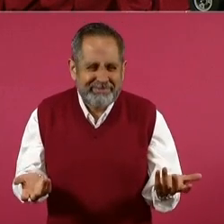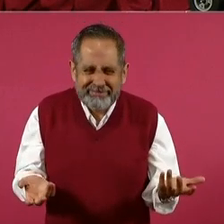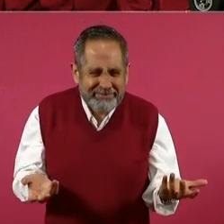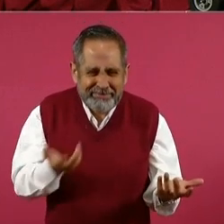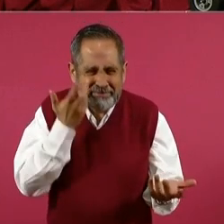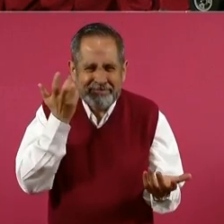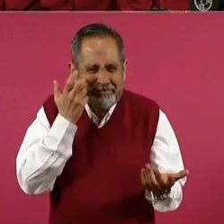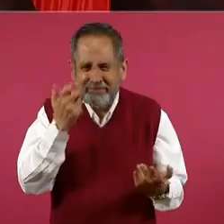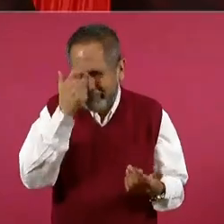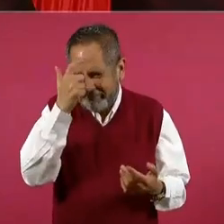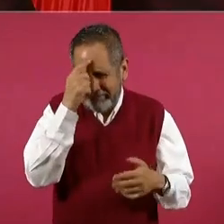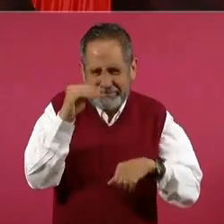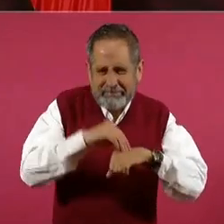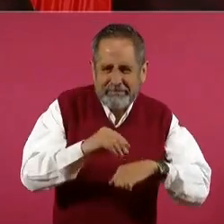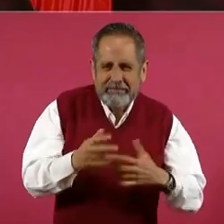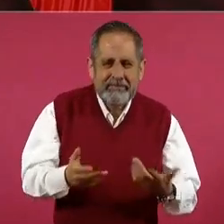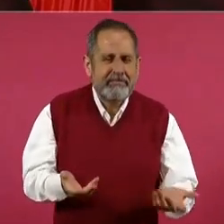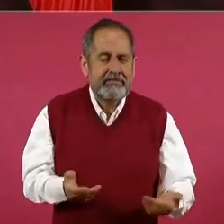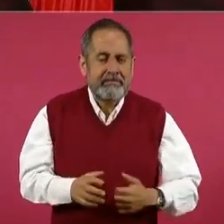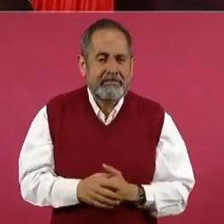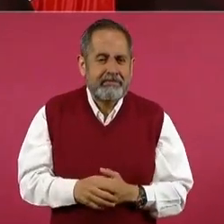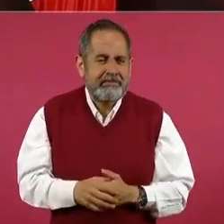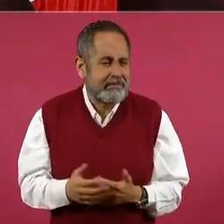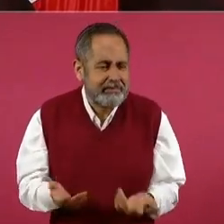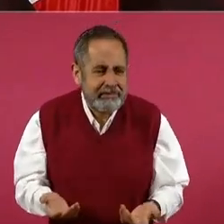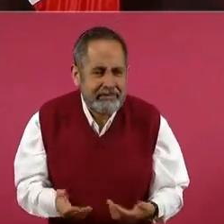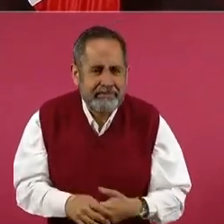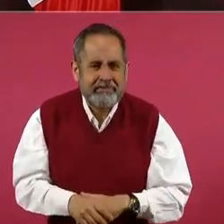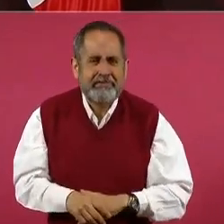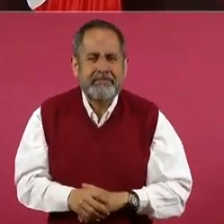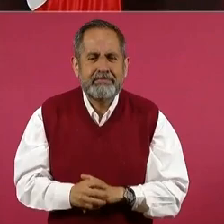¿Por qué? ¿Cuánto tiempo